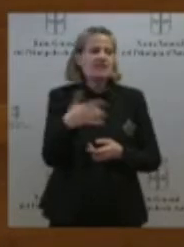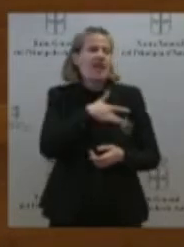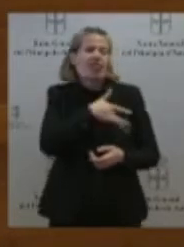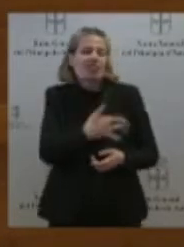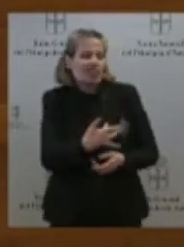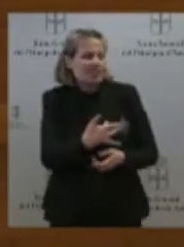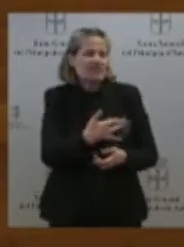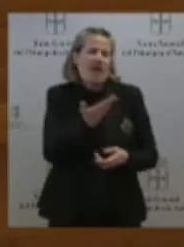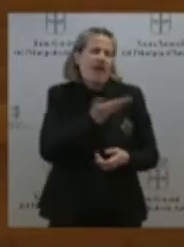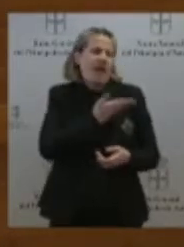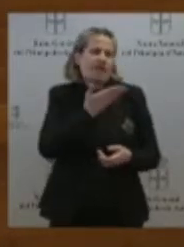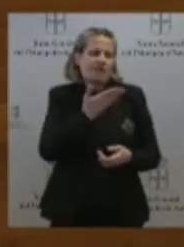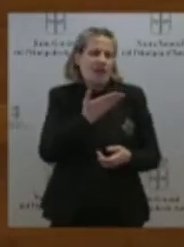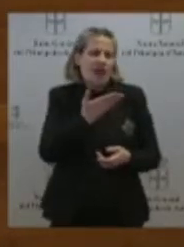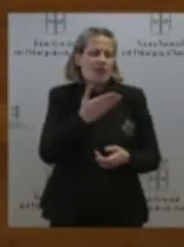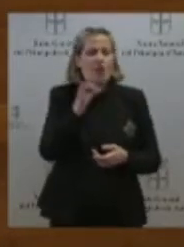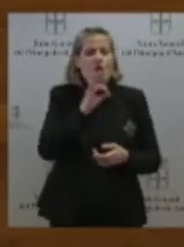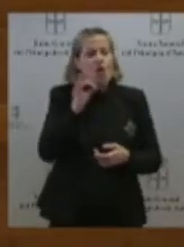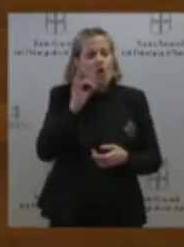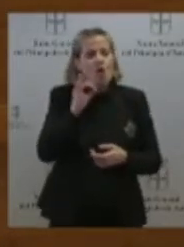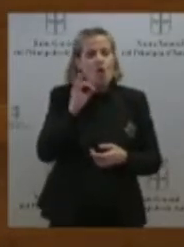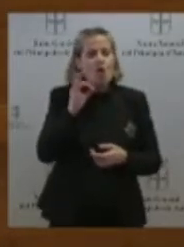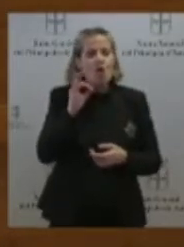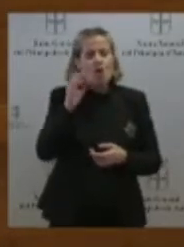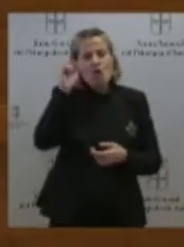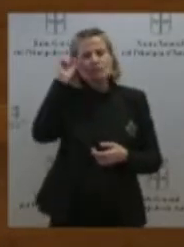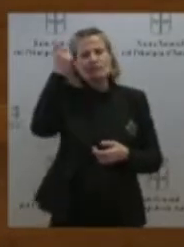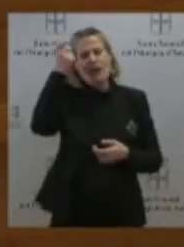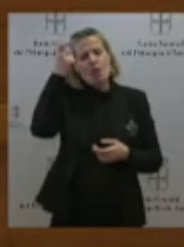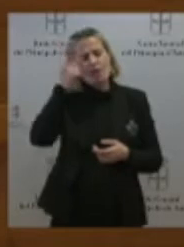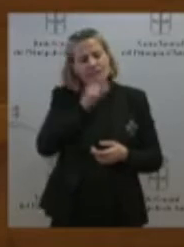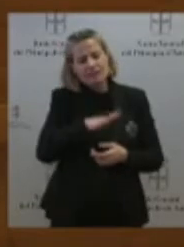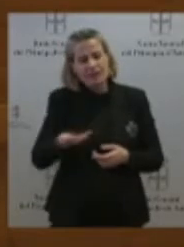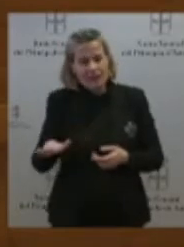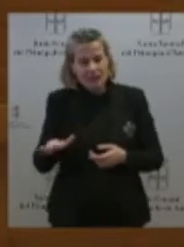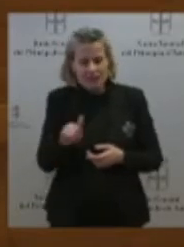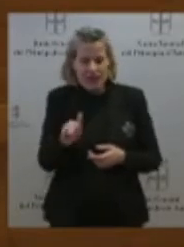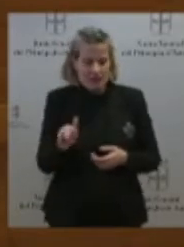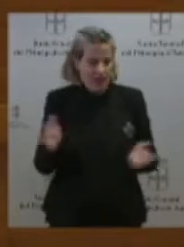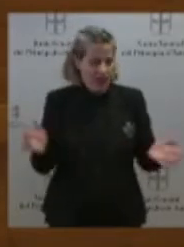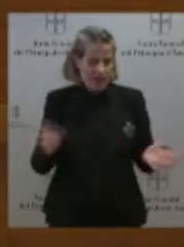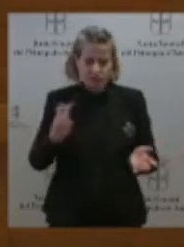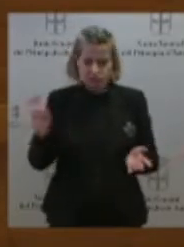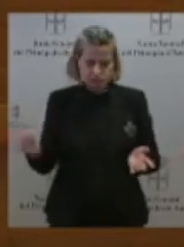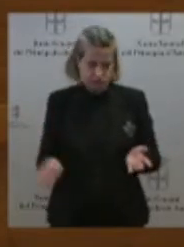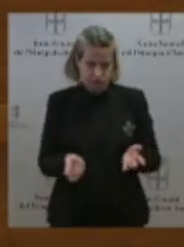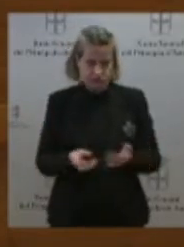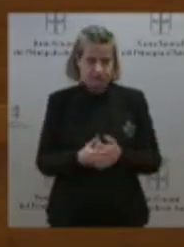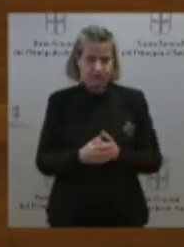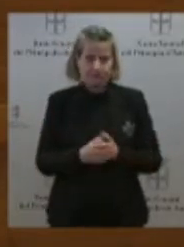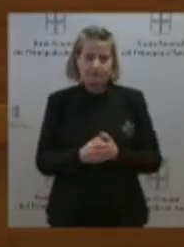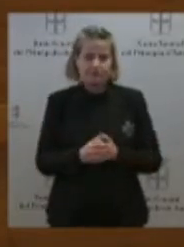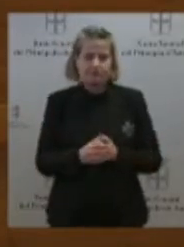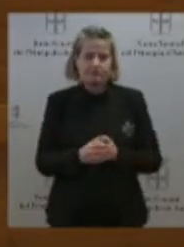colocado en un mismo horizonte de representación, vinculando factores mediante rígidos instrumentos causales. Los repuntes en las cifras